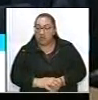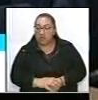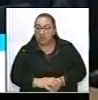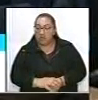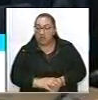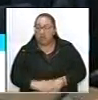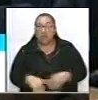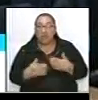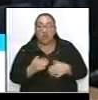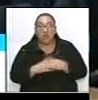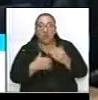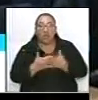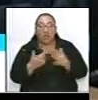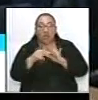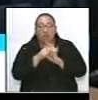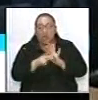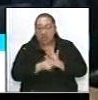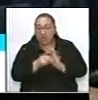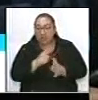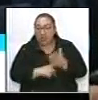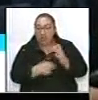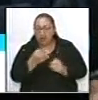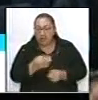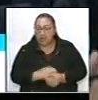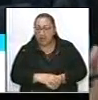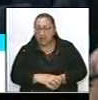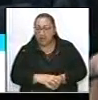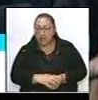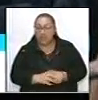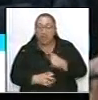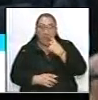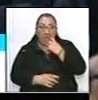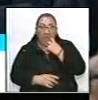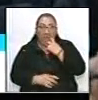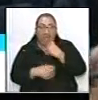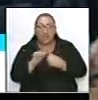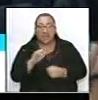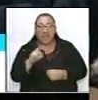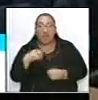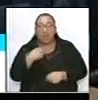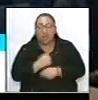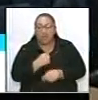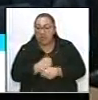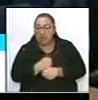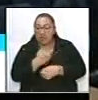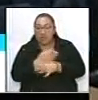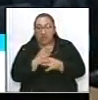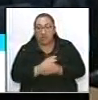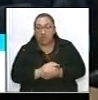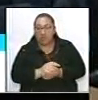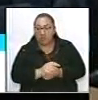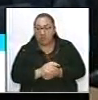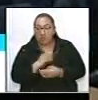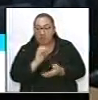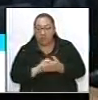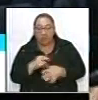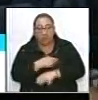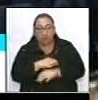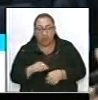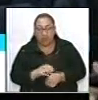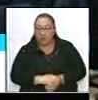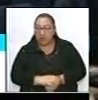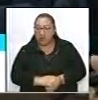elementos normativos para que los serenazgos puedan trabajar de una manera más profesional